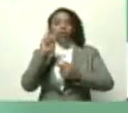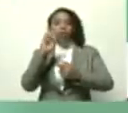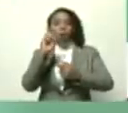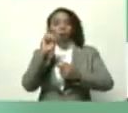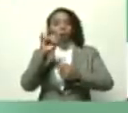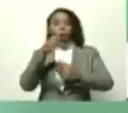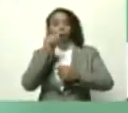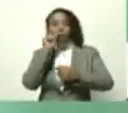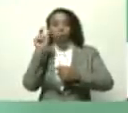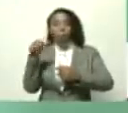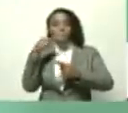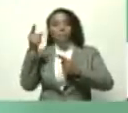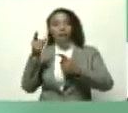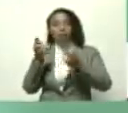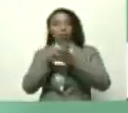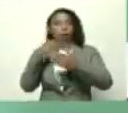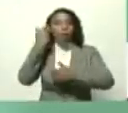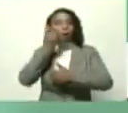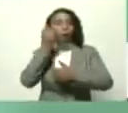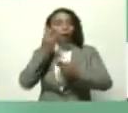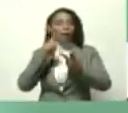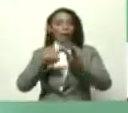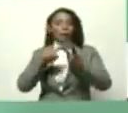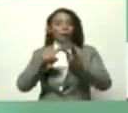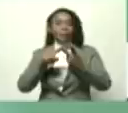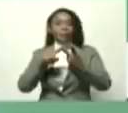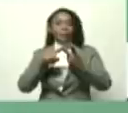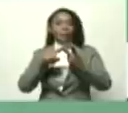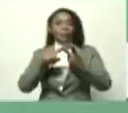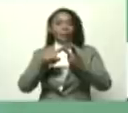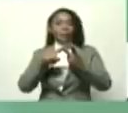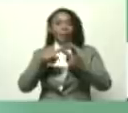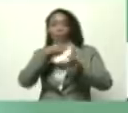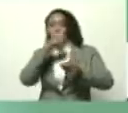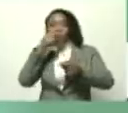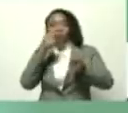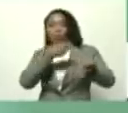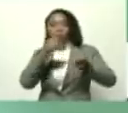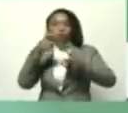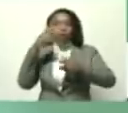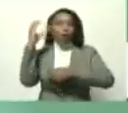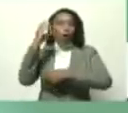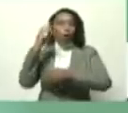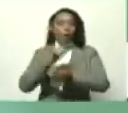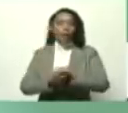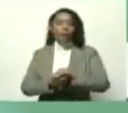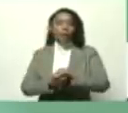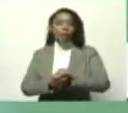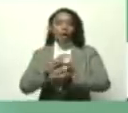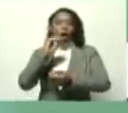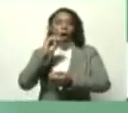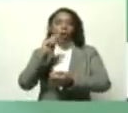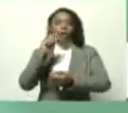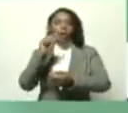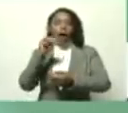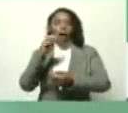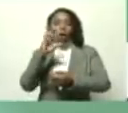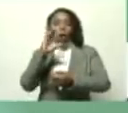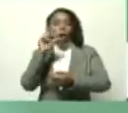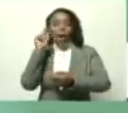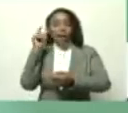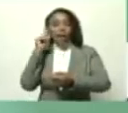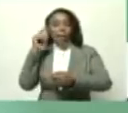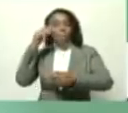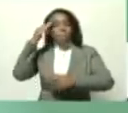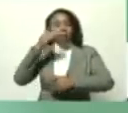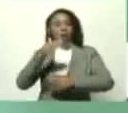arriba, los grupos de la Guajira, del cartel de la Guajira, el narcotráfico colombiano, los Tancol, narcotraficantes también,